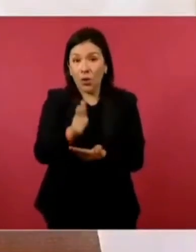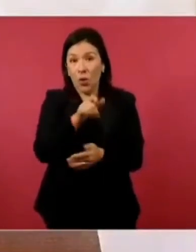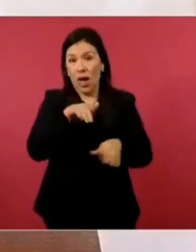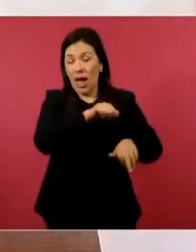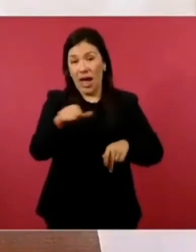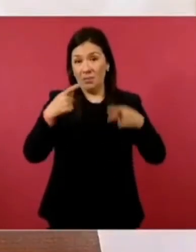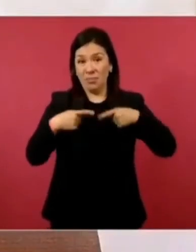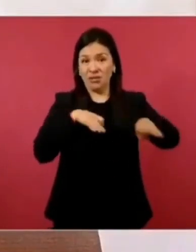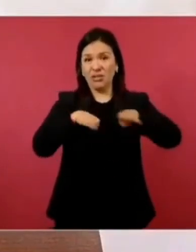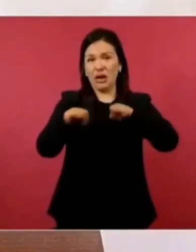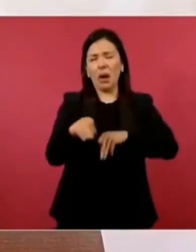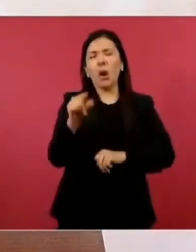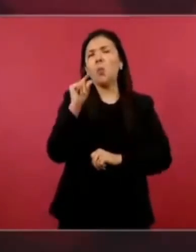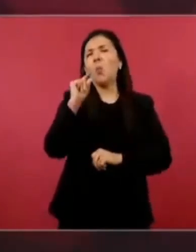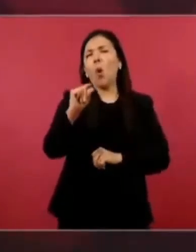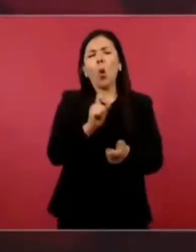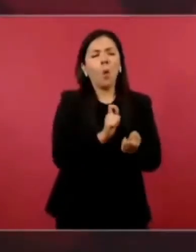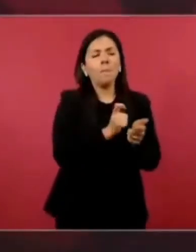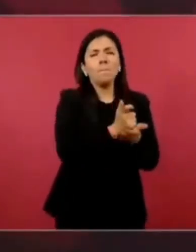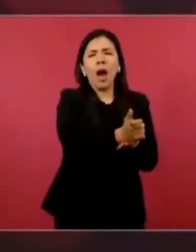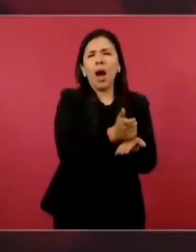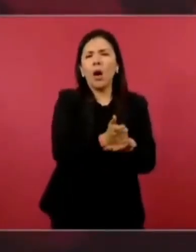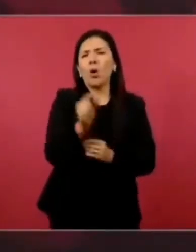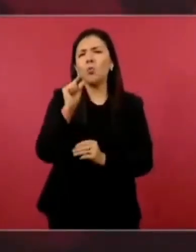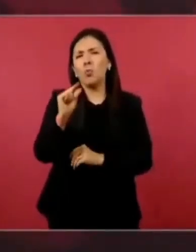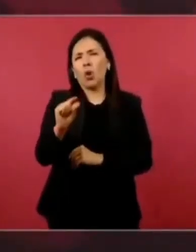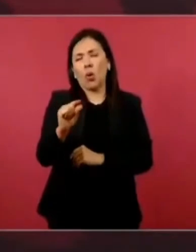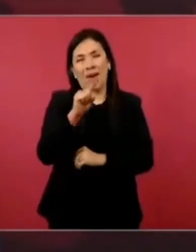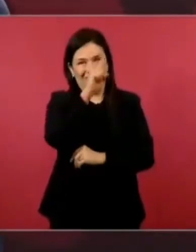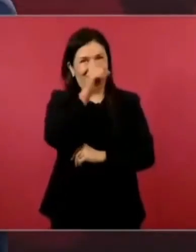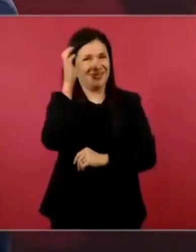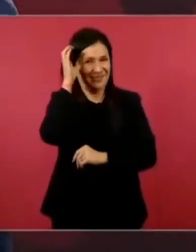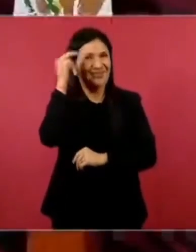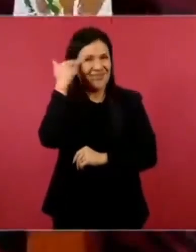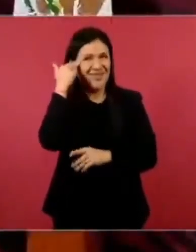Resulta que todavía,